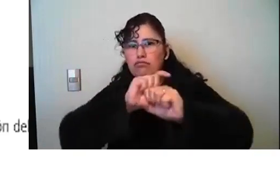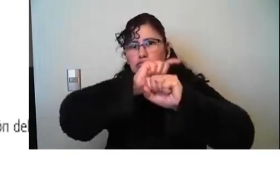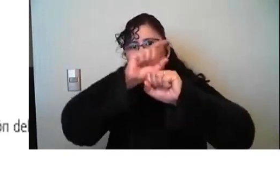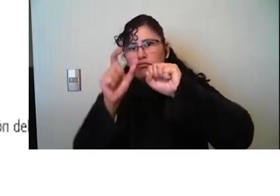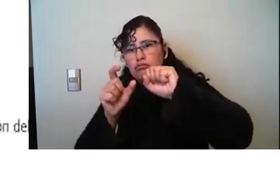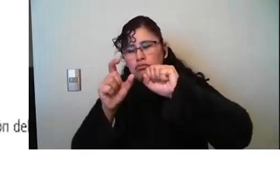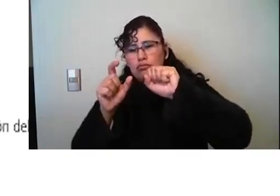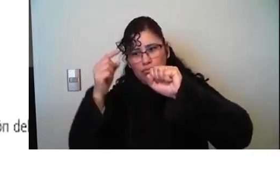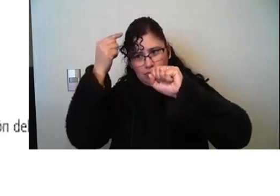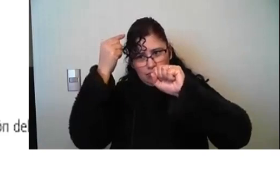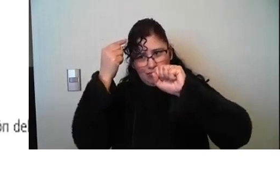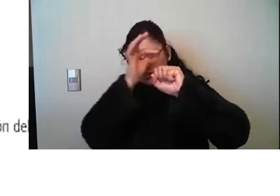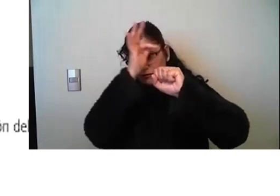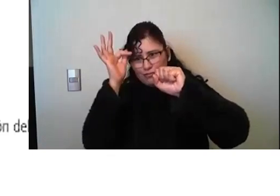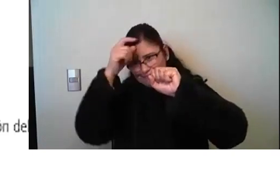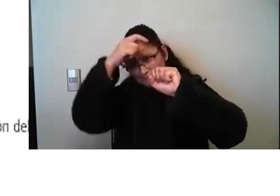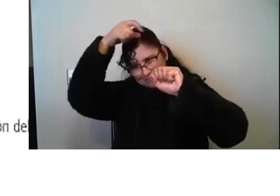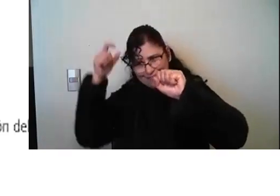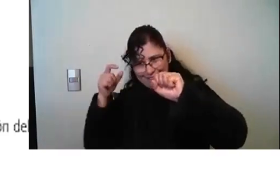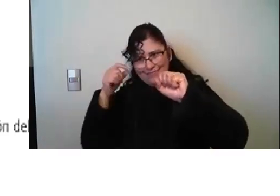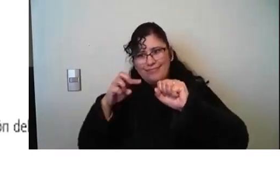premotor. ¿Sí?